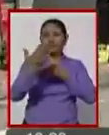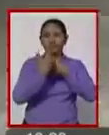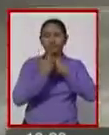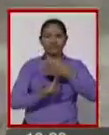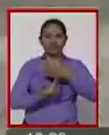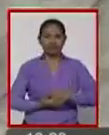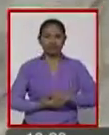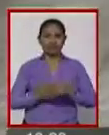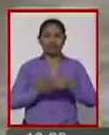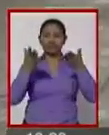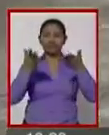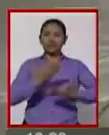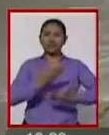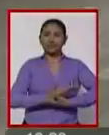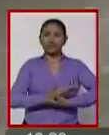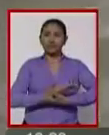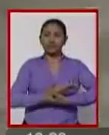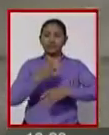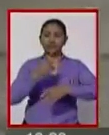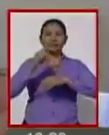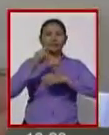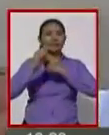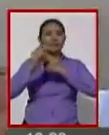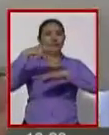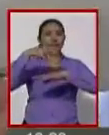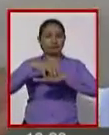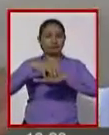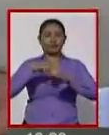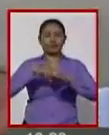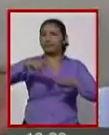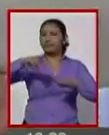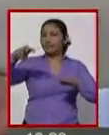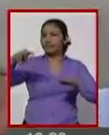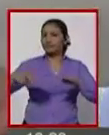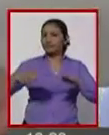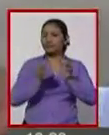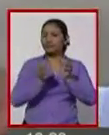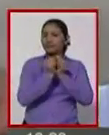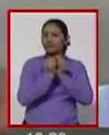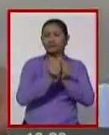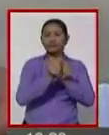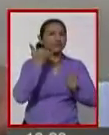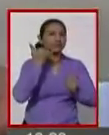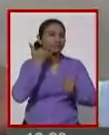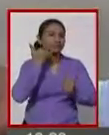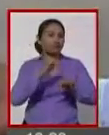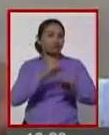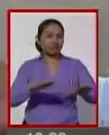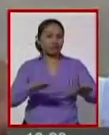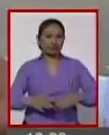venta, dejando al menor dentro del vehículo. Me bajé y lo dejé con el teléfono al niño